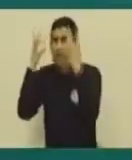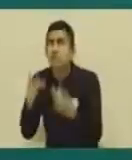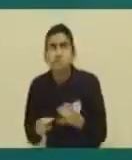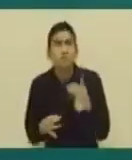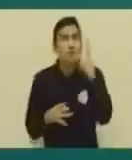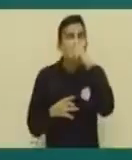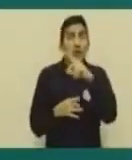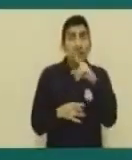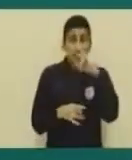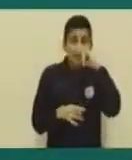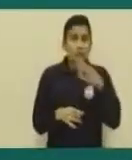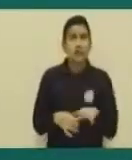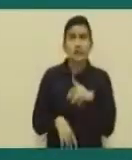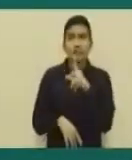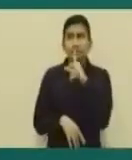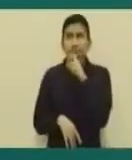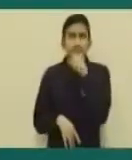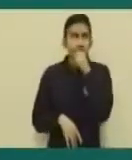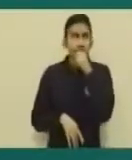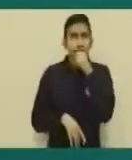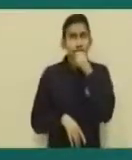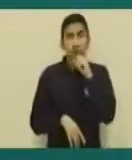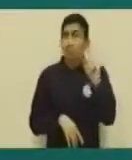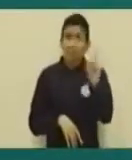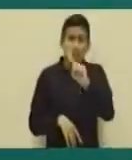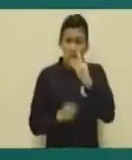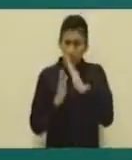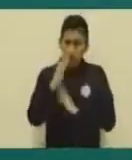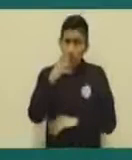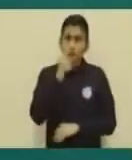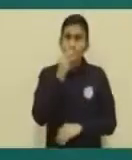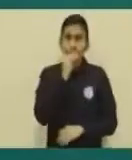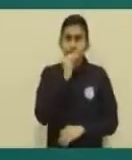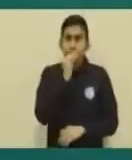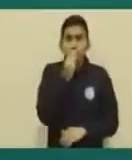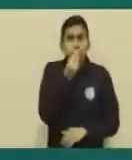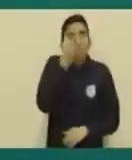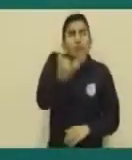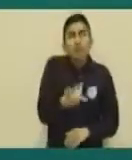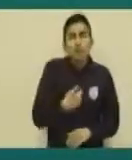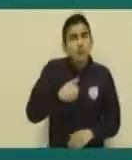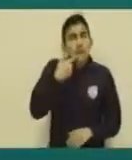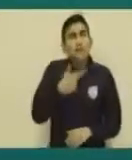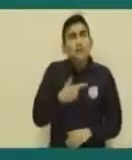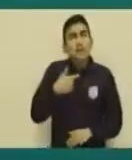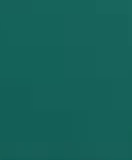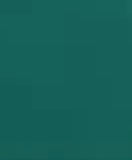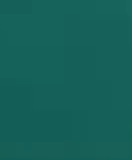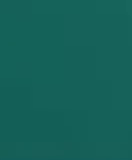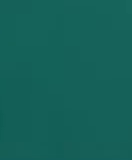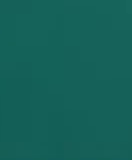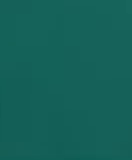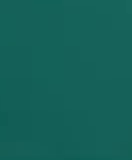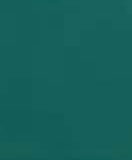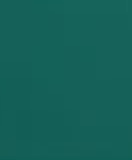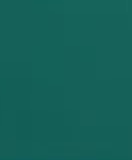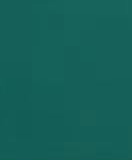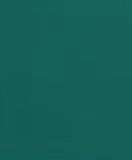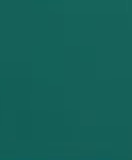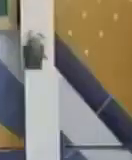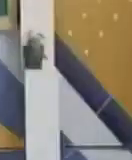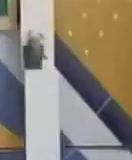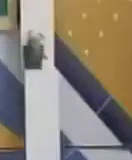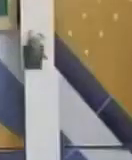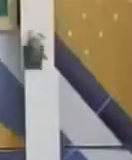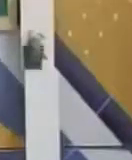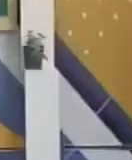otras decisiones y no hablan, ¿verdad? Es importante hablar con nuestros padres, hablar con una autoridad